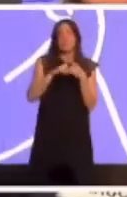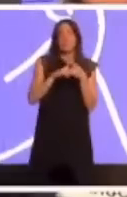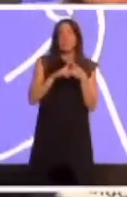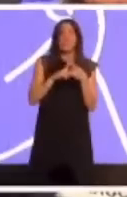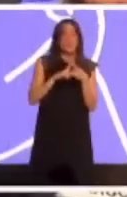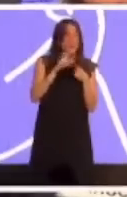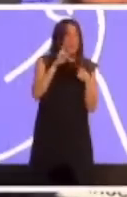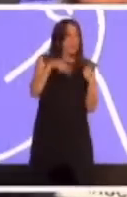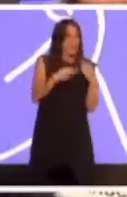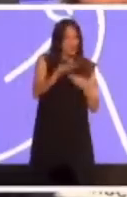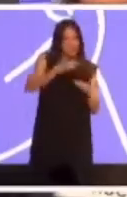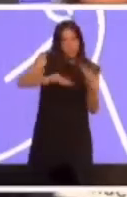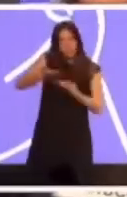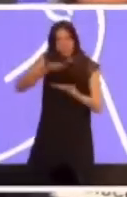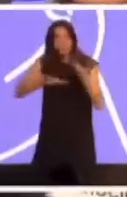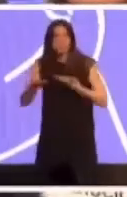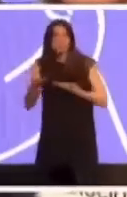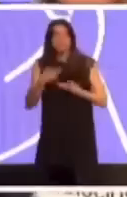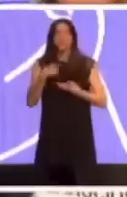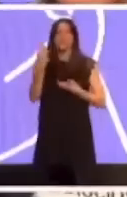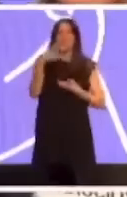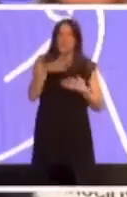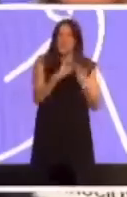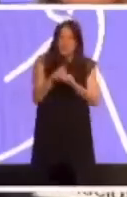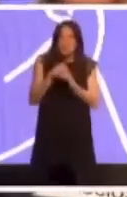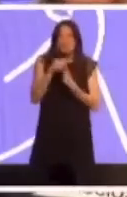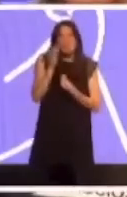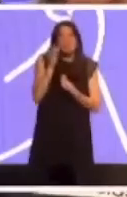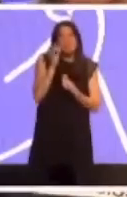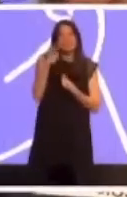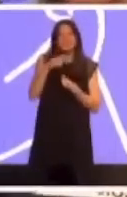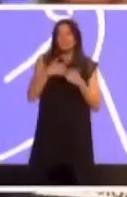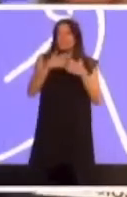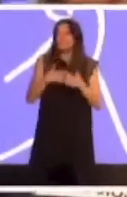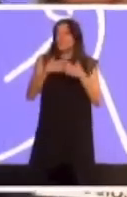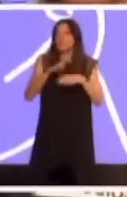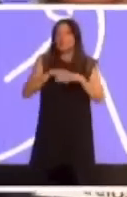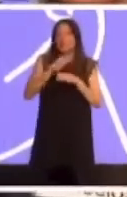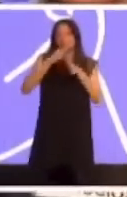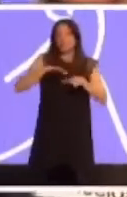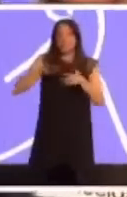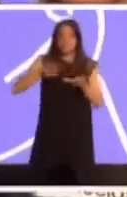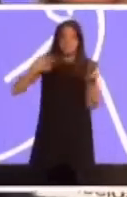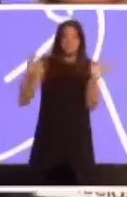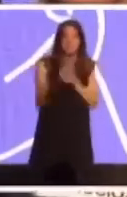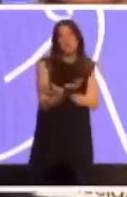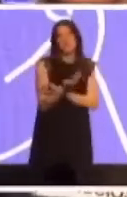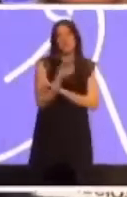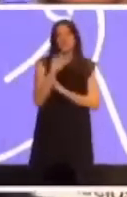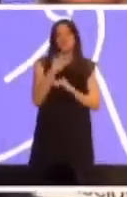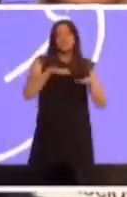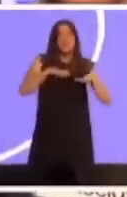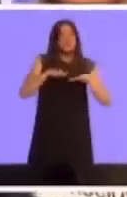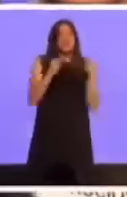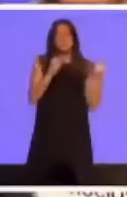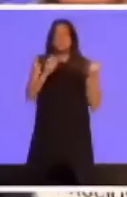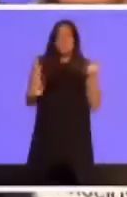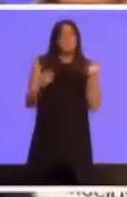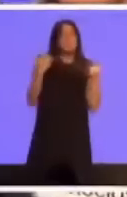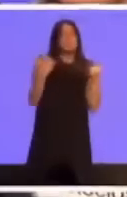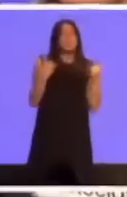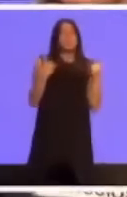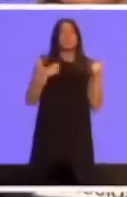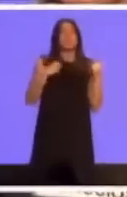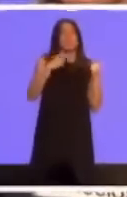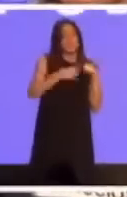mutuo de saber que juntas somos el motor de la historia que no hay movimiento más poderoso que el que